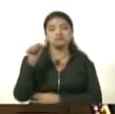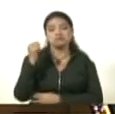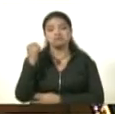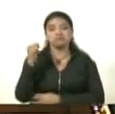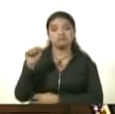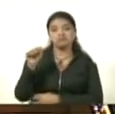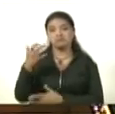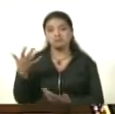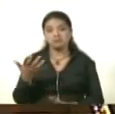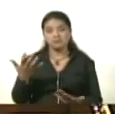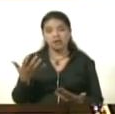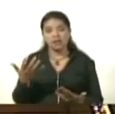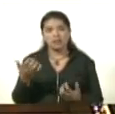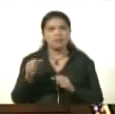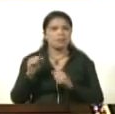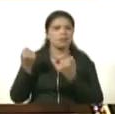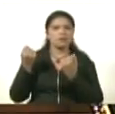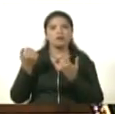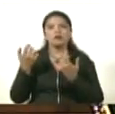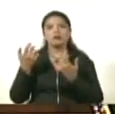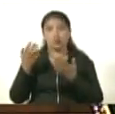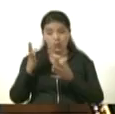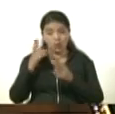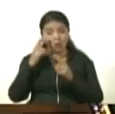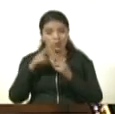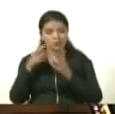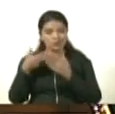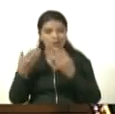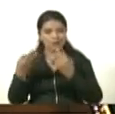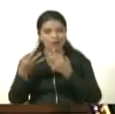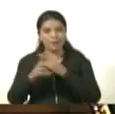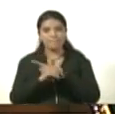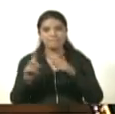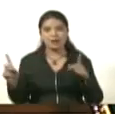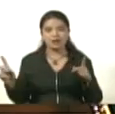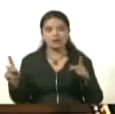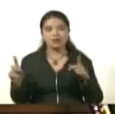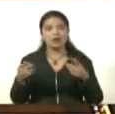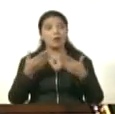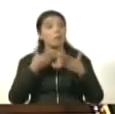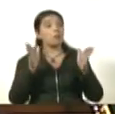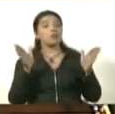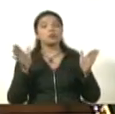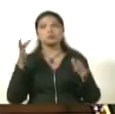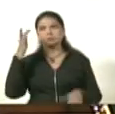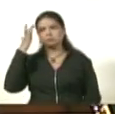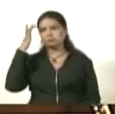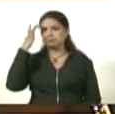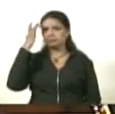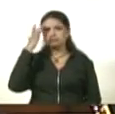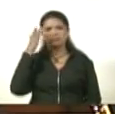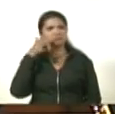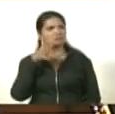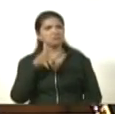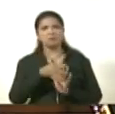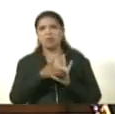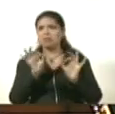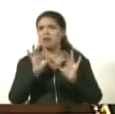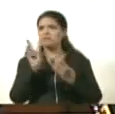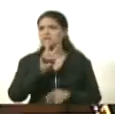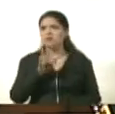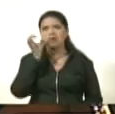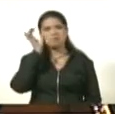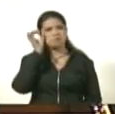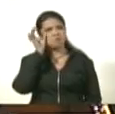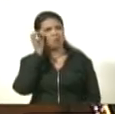fingen desconocer la realidad porque sí la conocen. Pero en público lo hacen a propósito, no pasó nada en Venezuela, es un invento